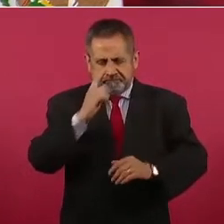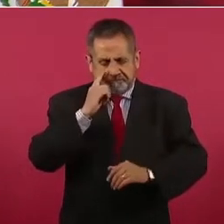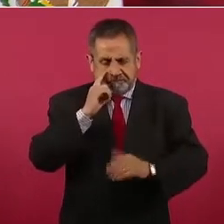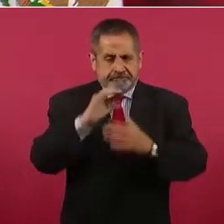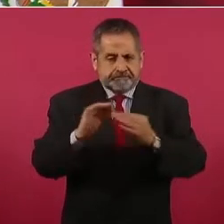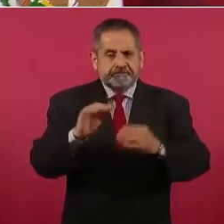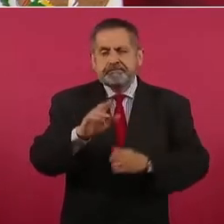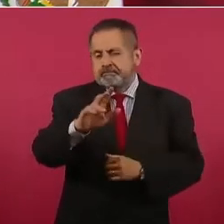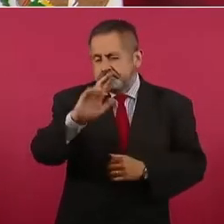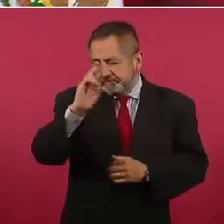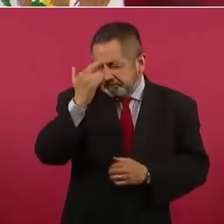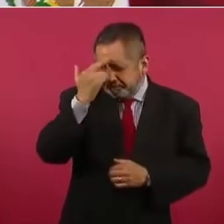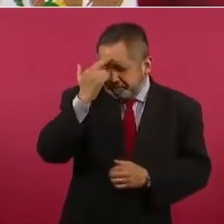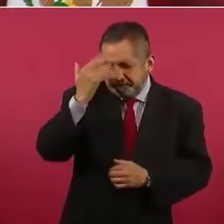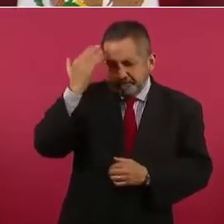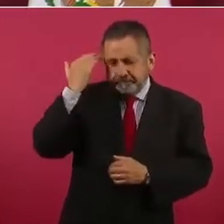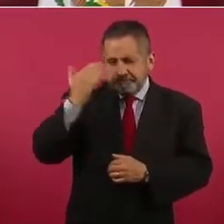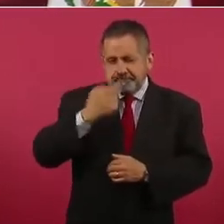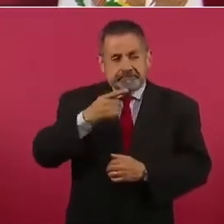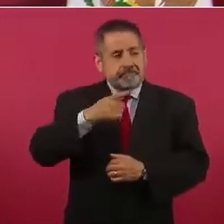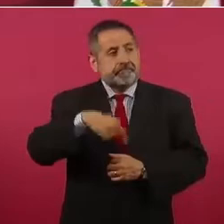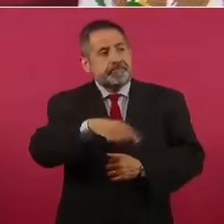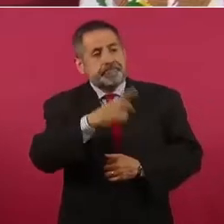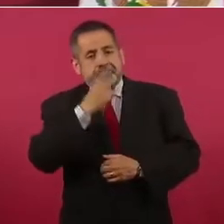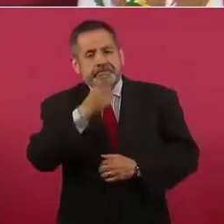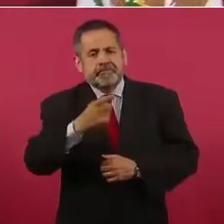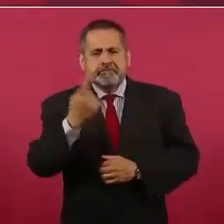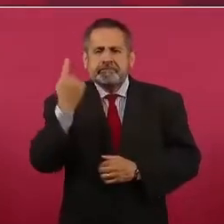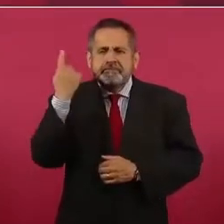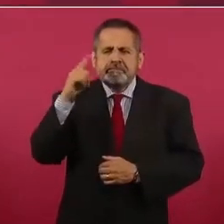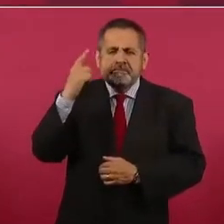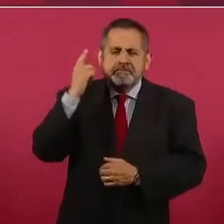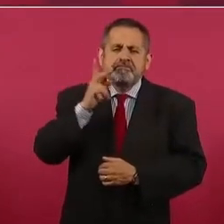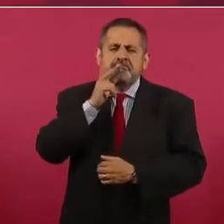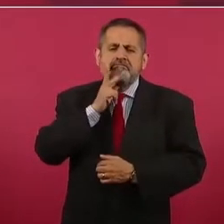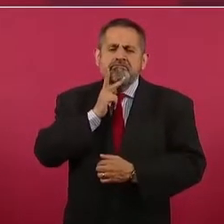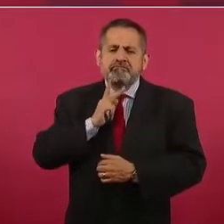¿Se acuerda que decían que para qué el petróleo